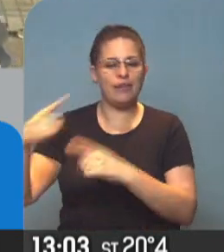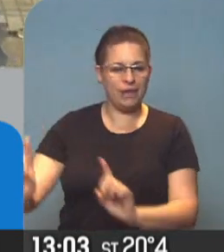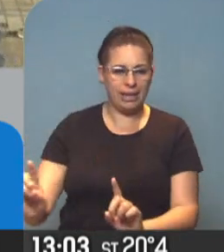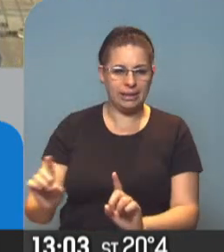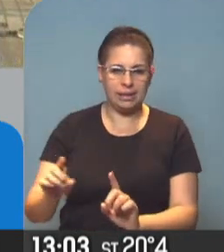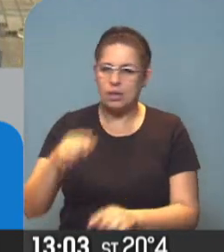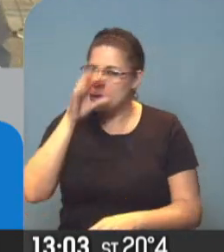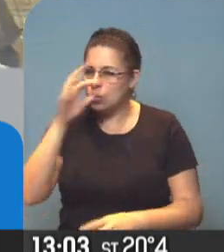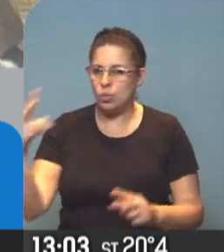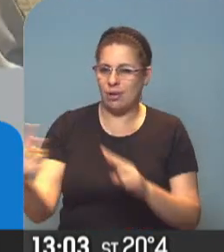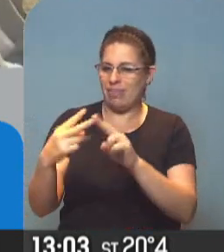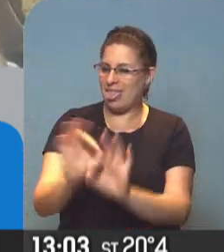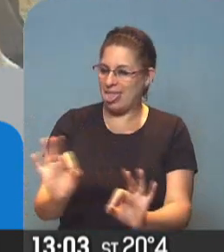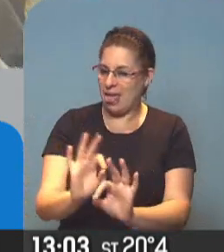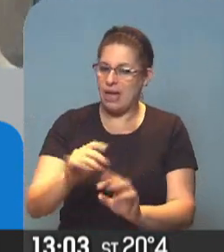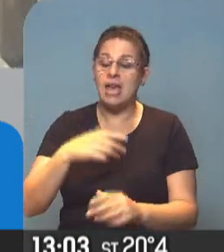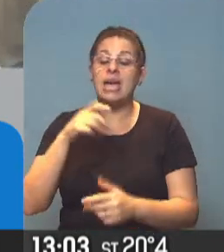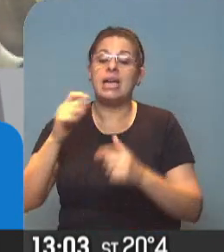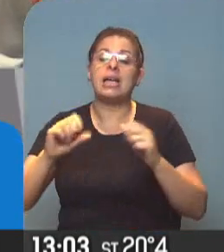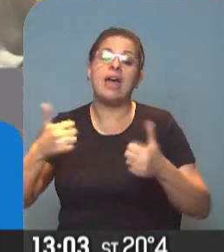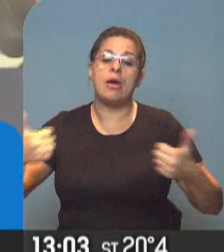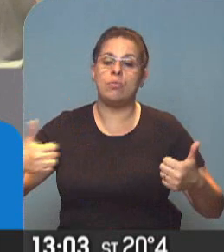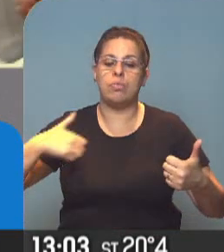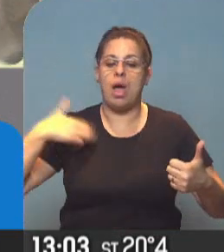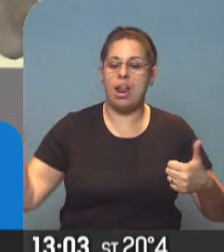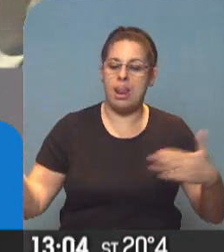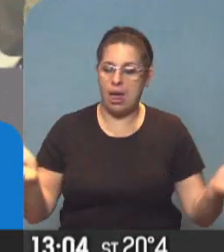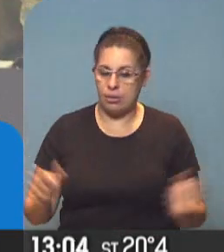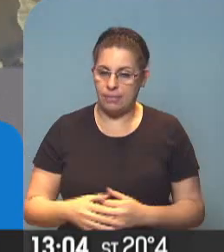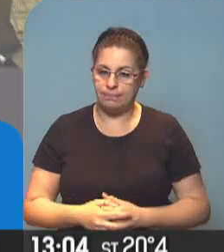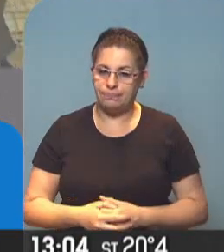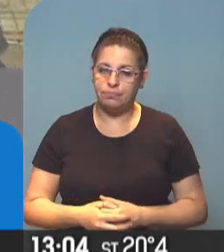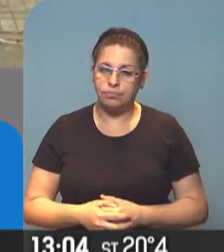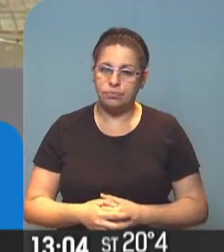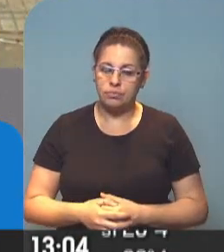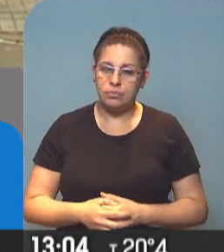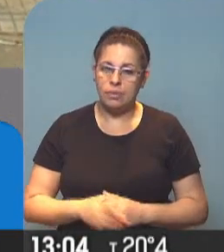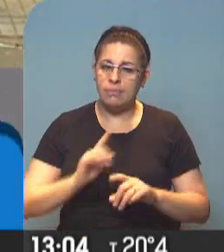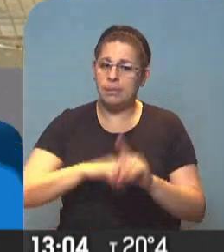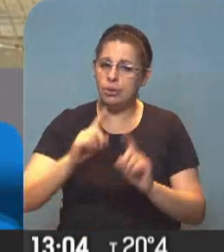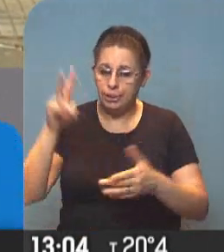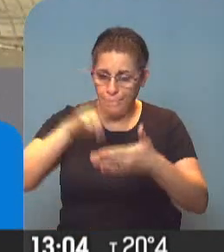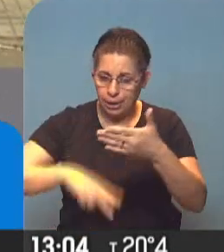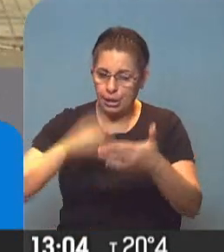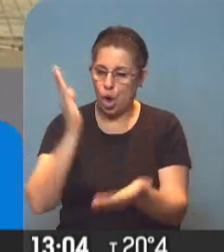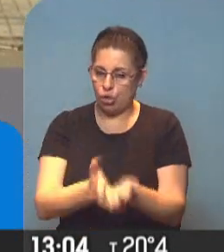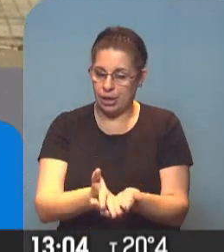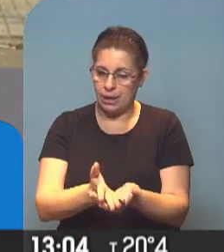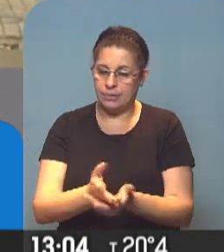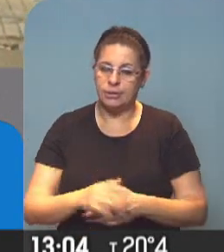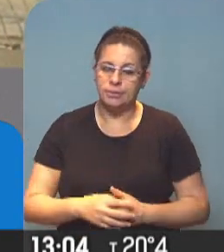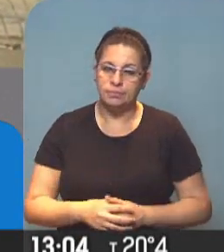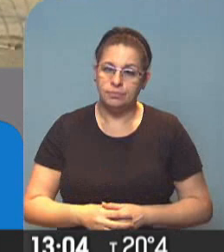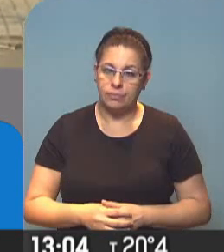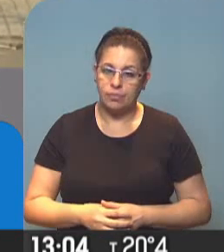las miradas cada uno estaba de su lado del del estrado mientras se leía la condena a